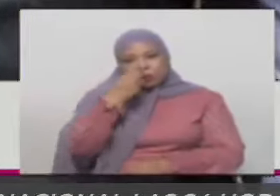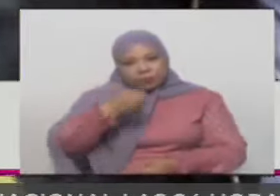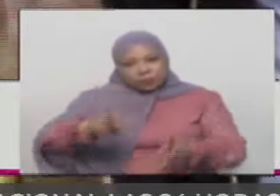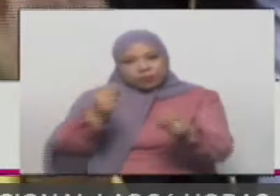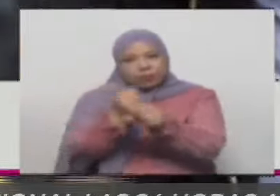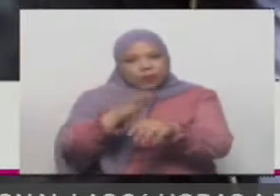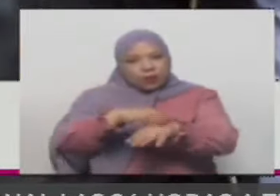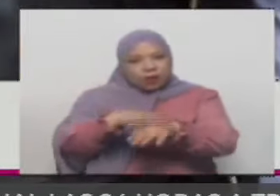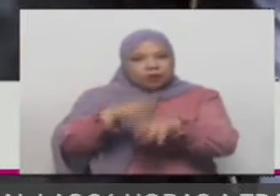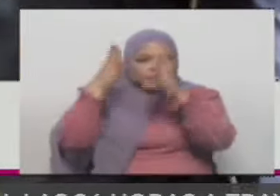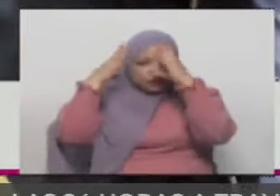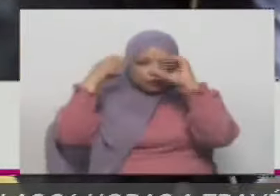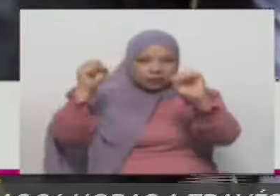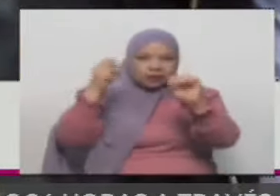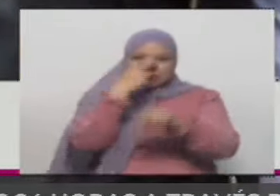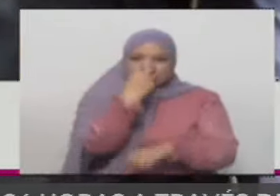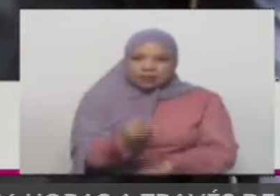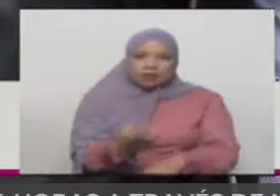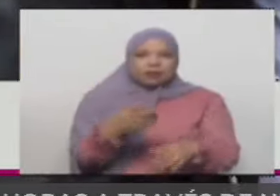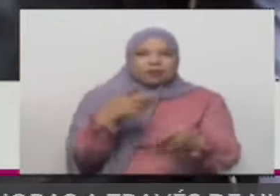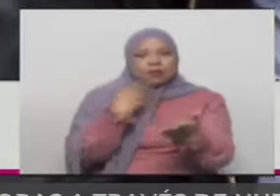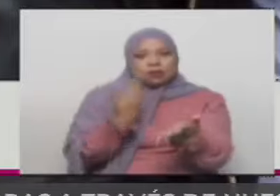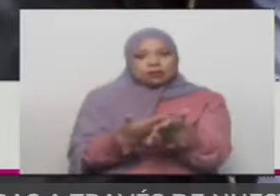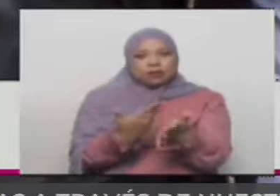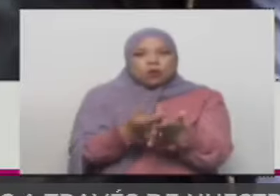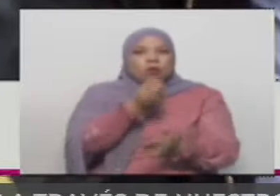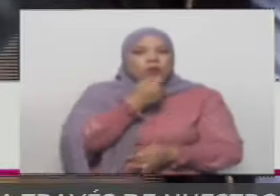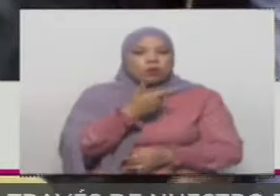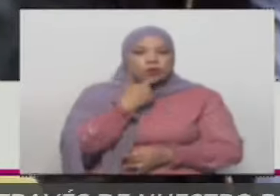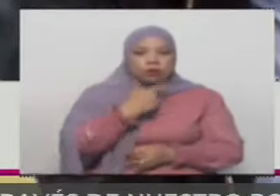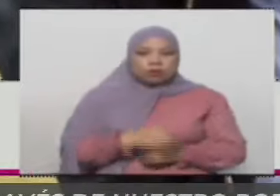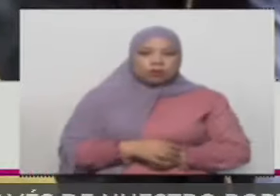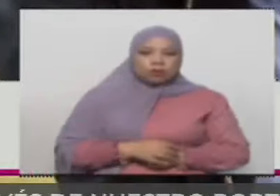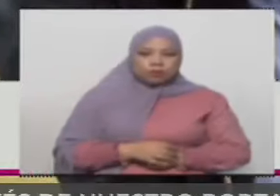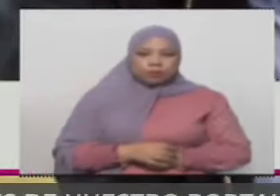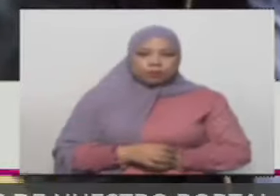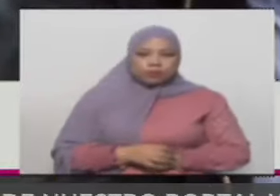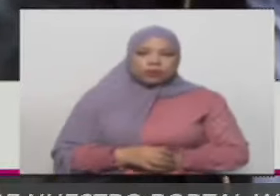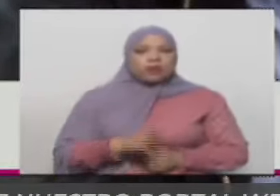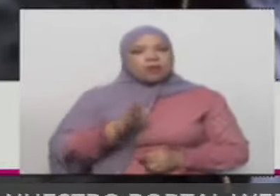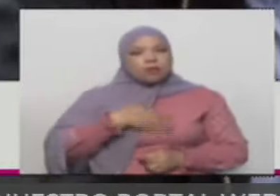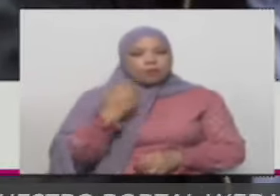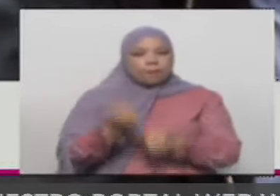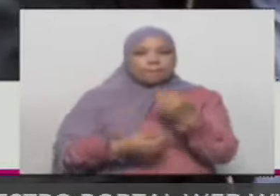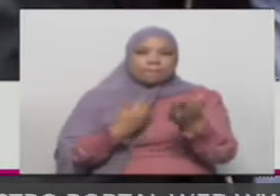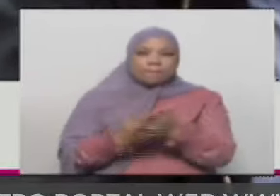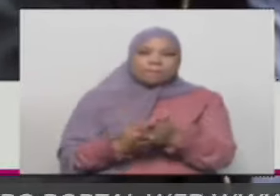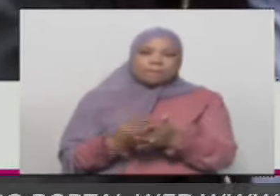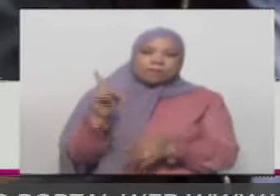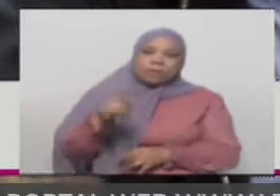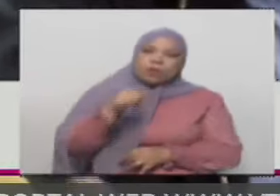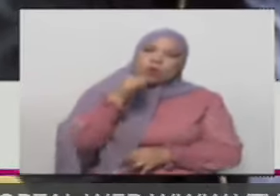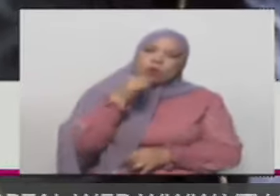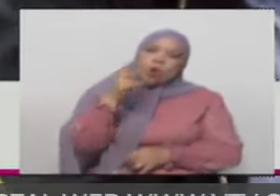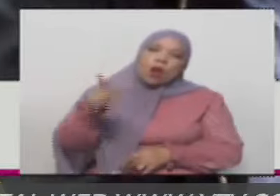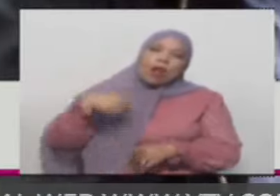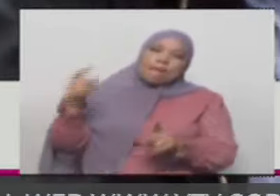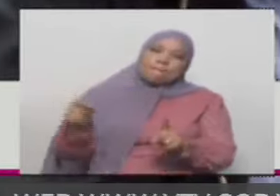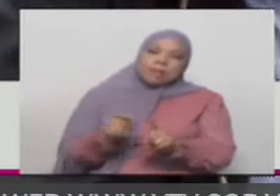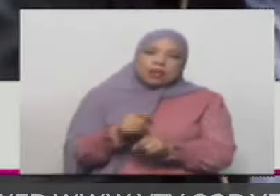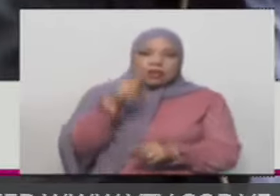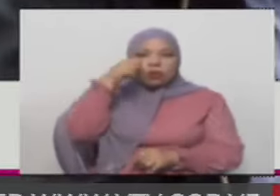para invitar, para hacer una propuesta que es posible, porque además tiene que ver con la espiritualidad de